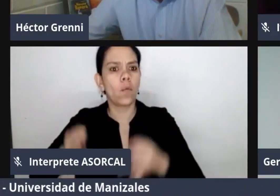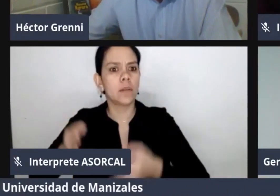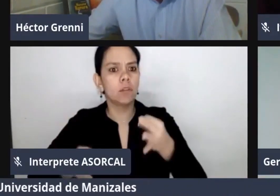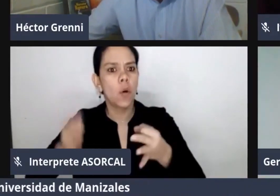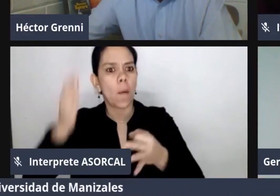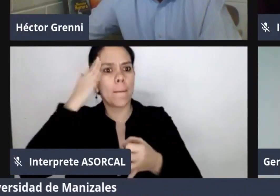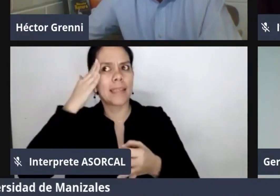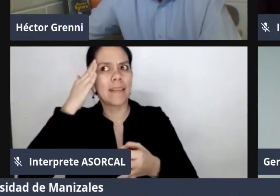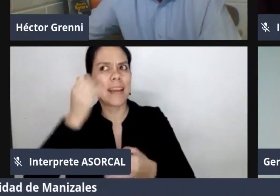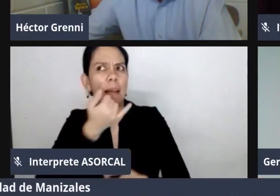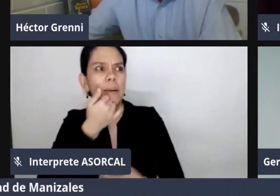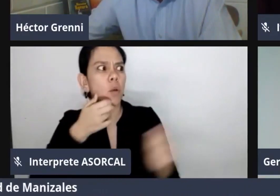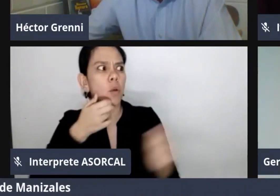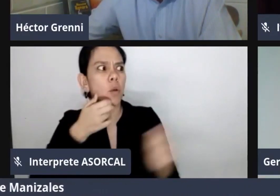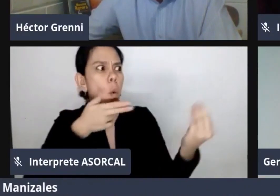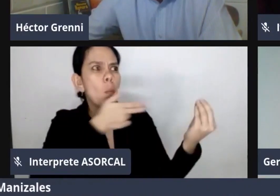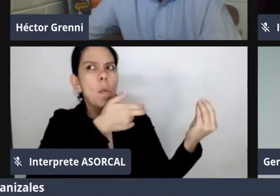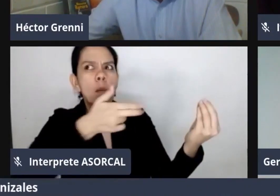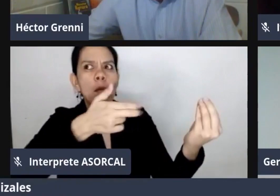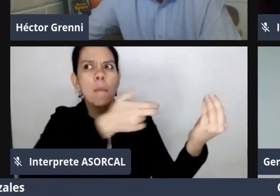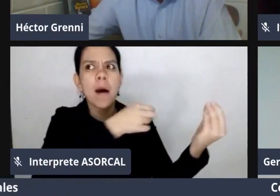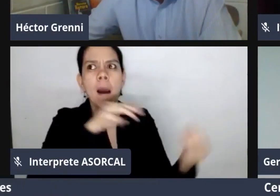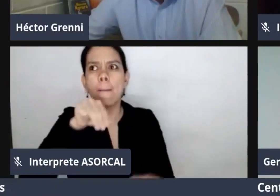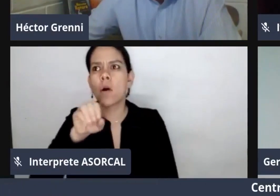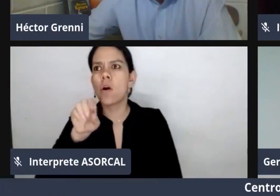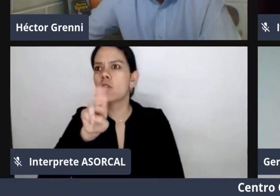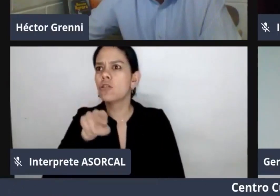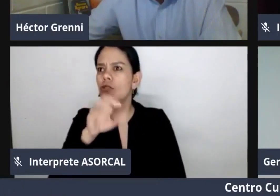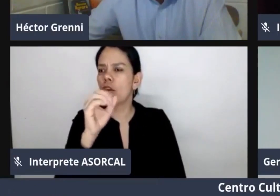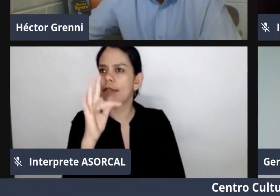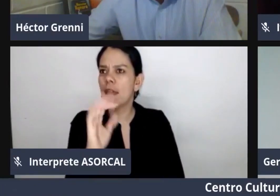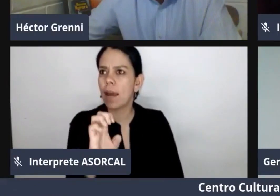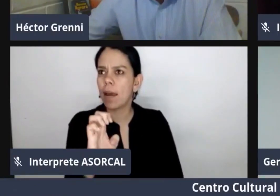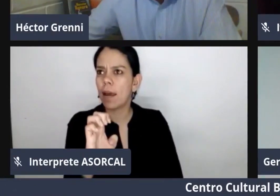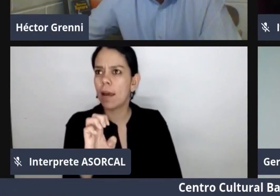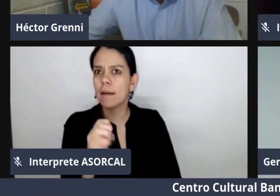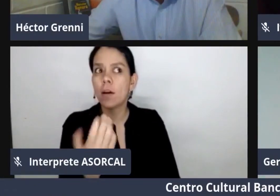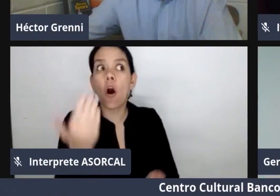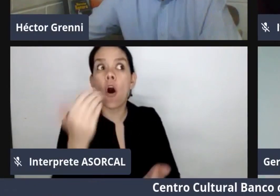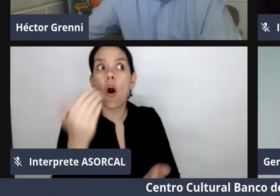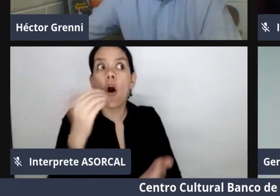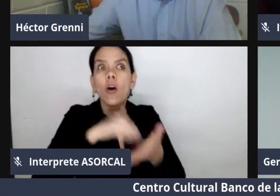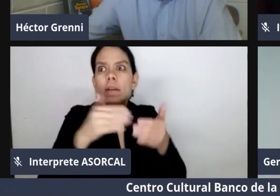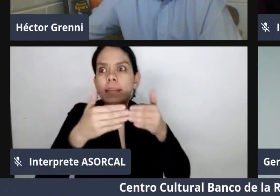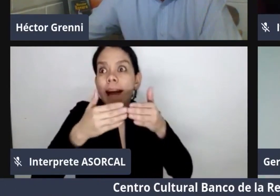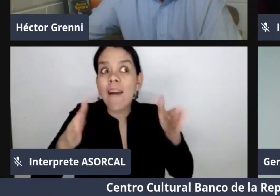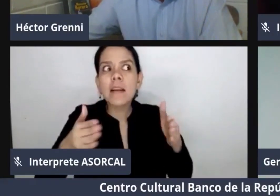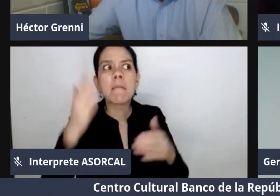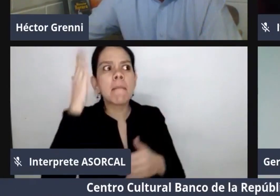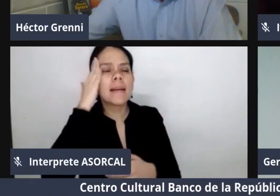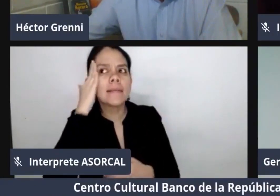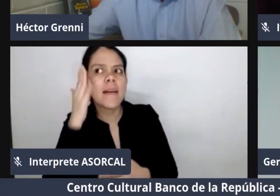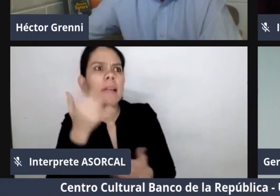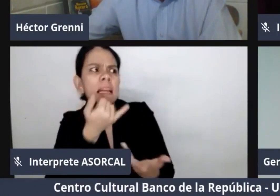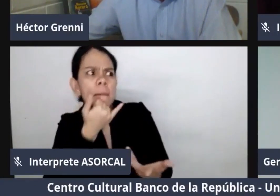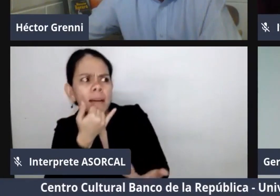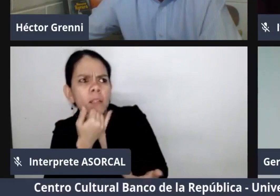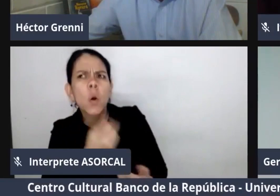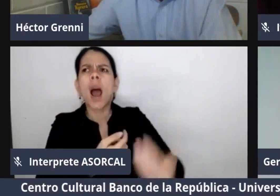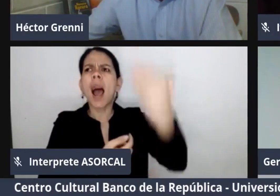el acceso a los archivos militares. Un regimiento militar hizo esa